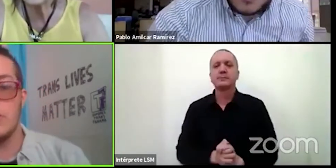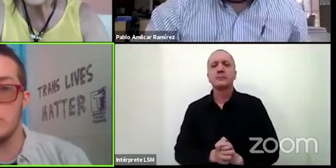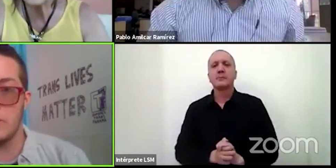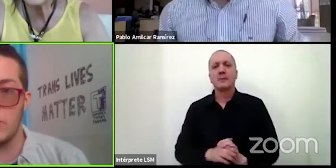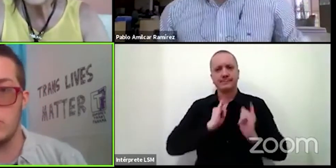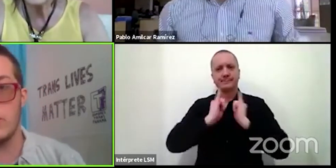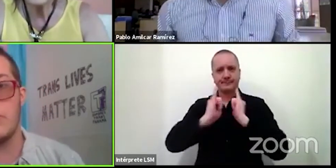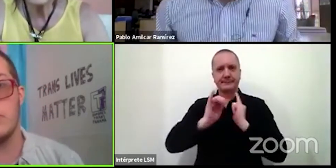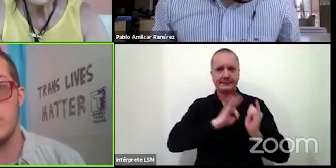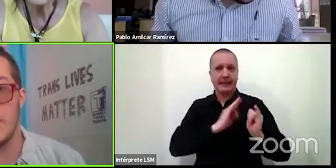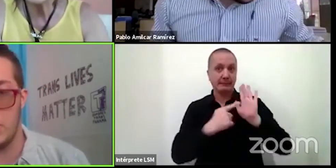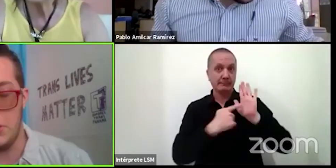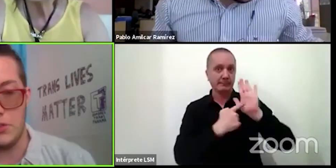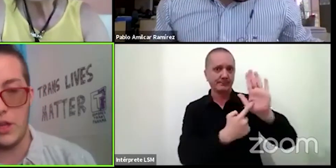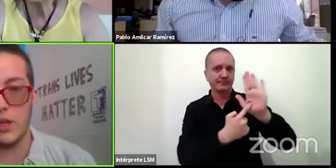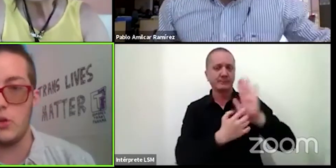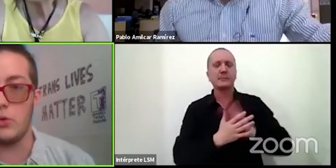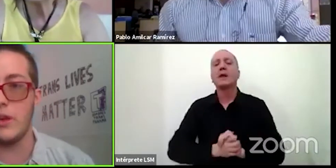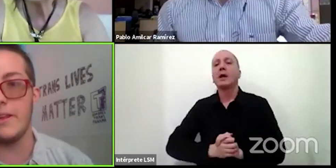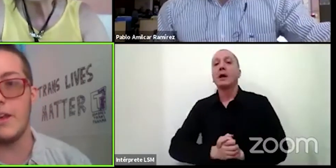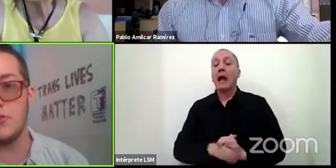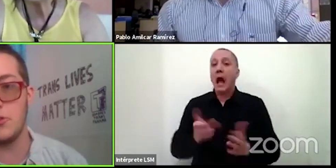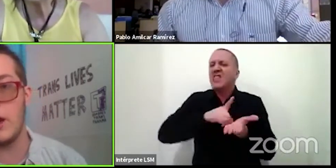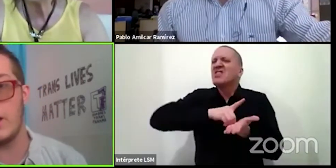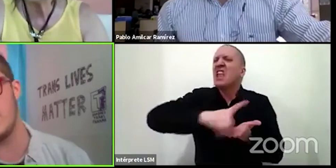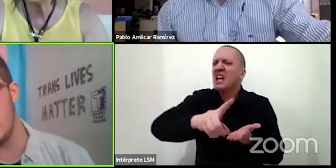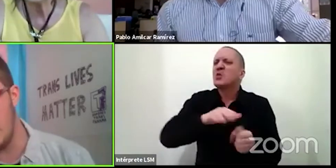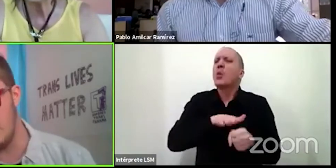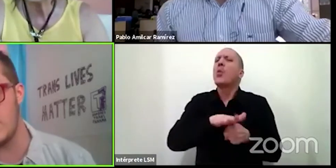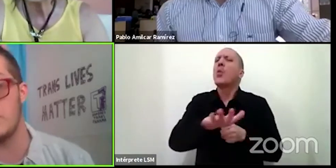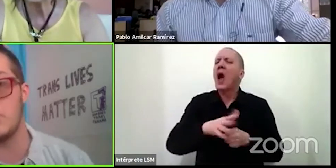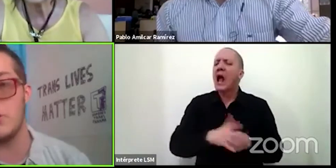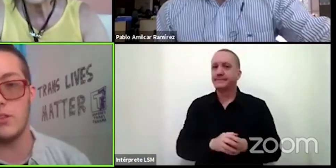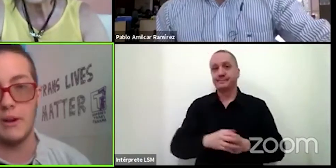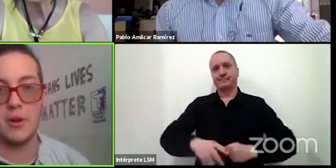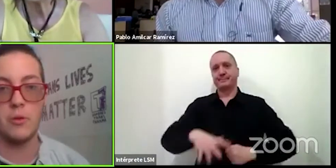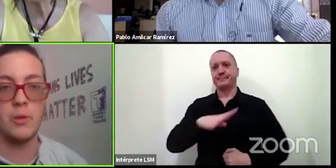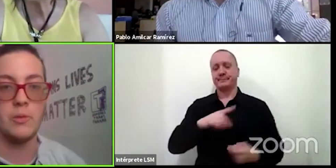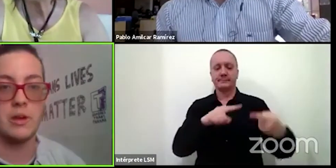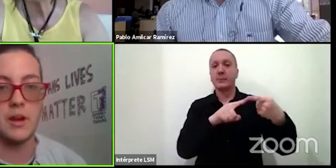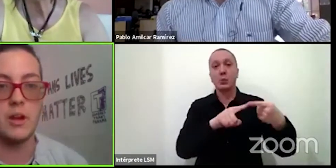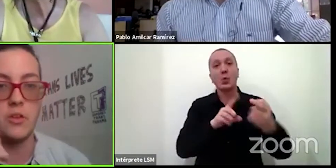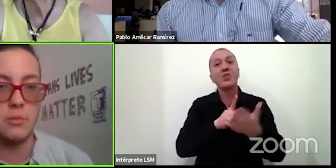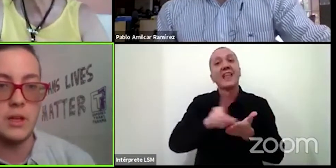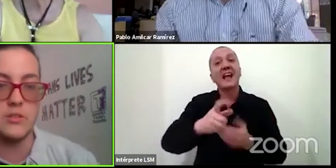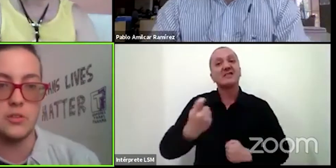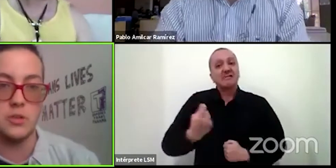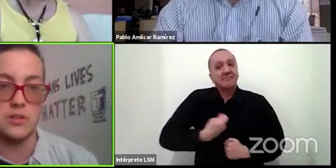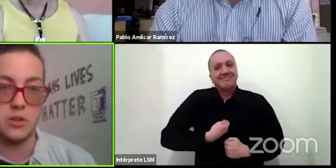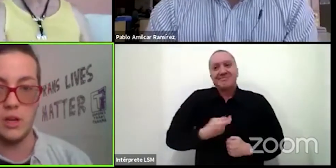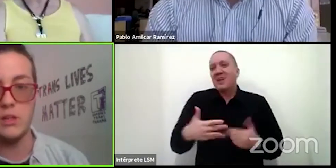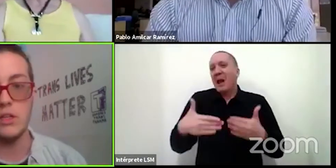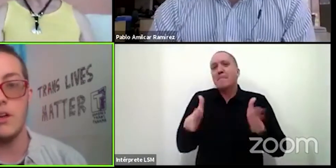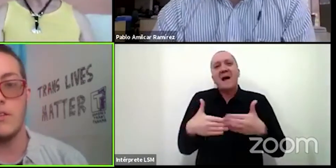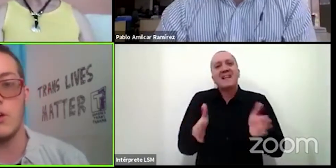Los derechos específicos que fueron vulnerados incluyen el derecho a la identidad, porque las personas trans en Panamá no podemos cambiar el nombre y sexo